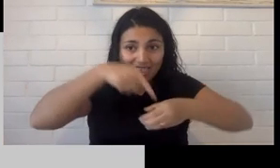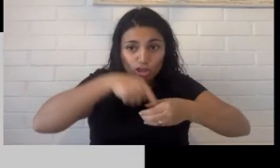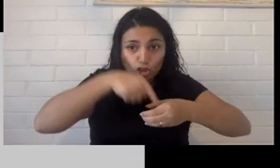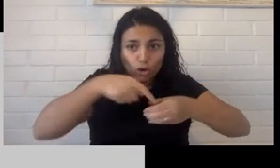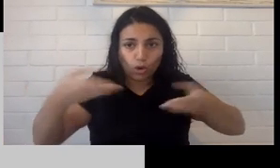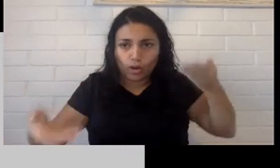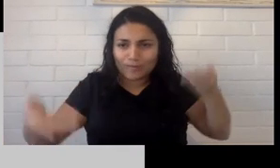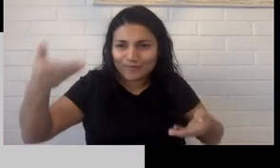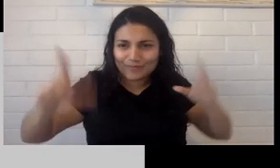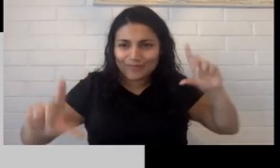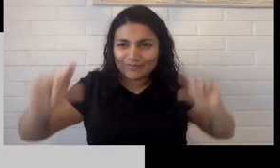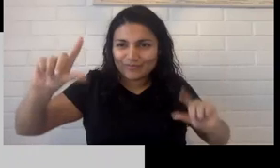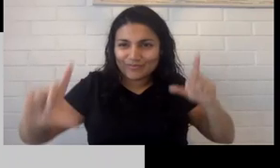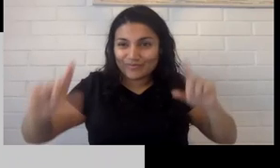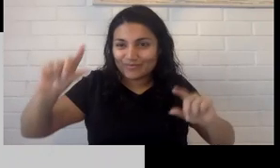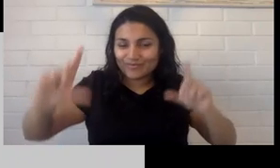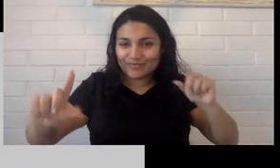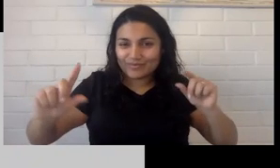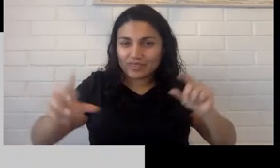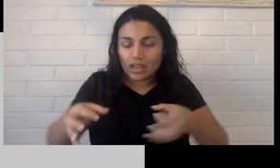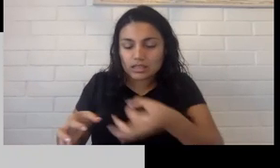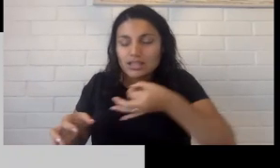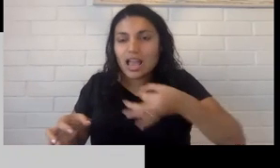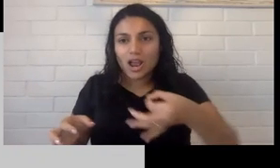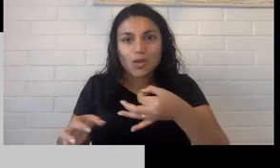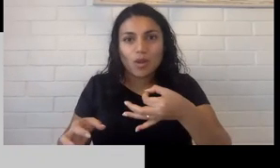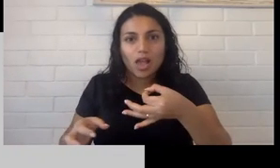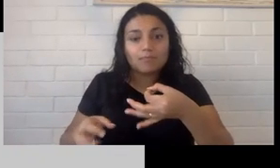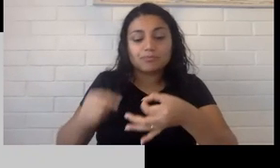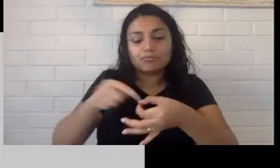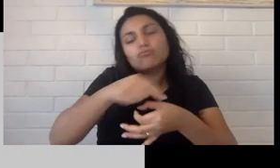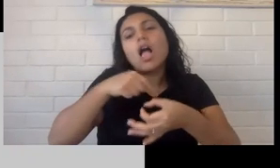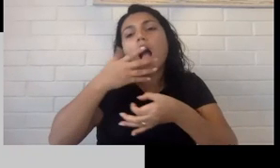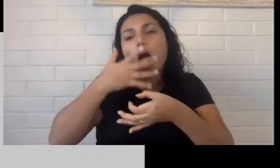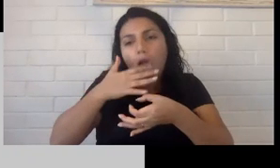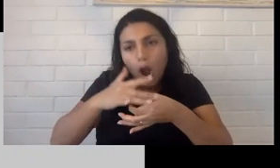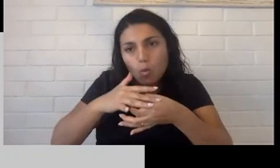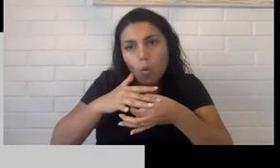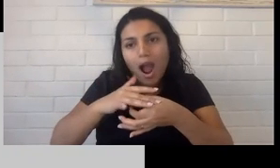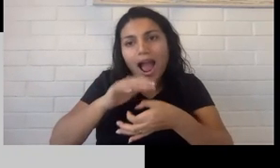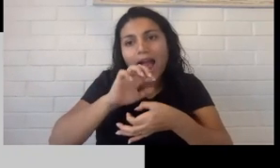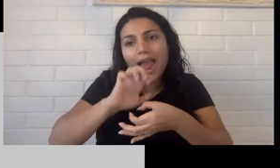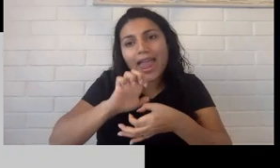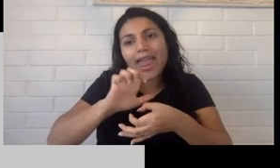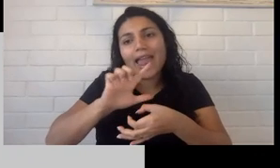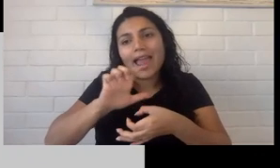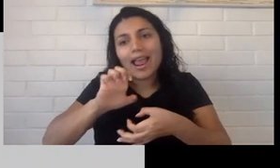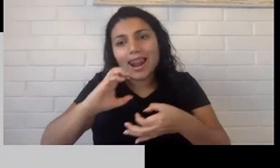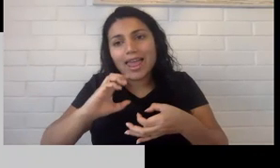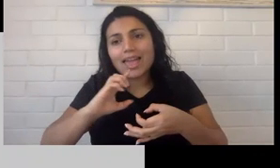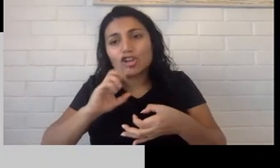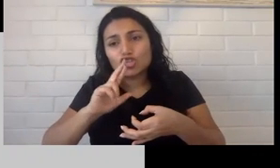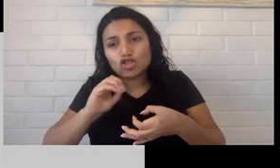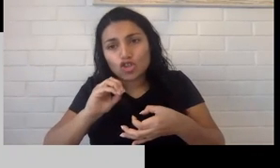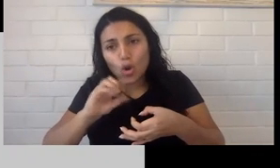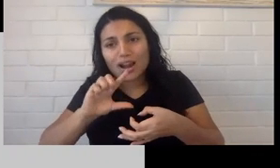Entonces tenemos la célula tiene agua y electrolitos, en el fondo electrolitos que están compuestos por iones,